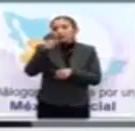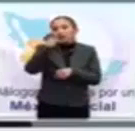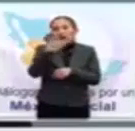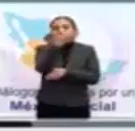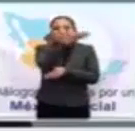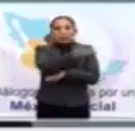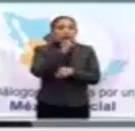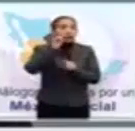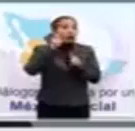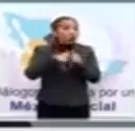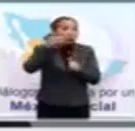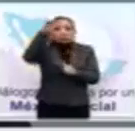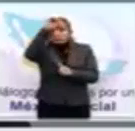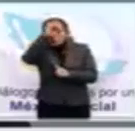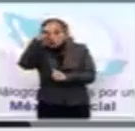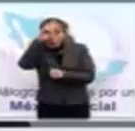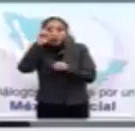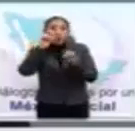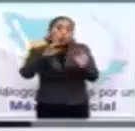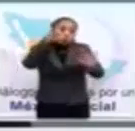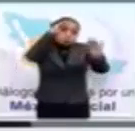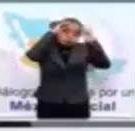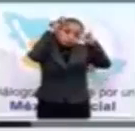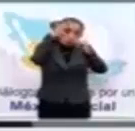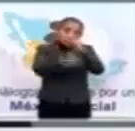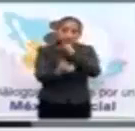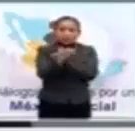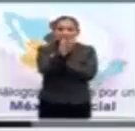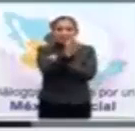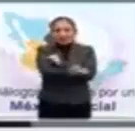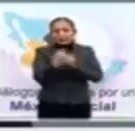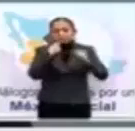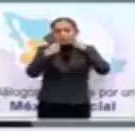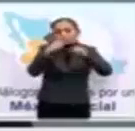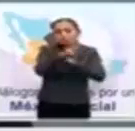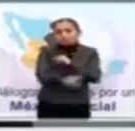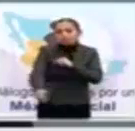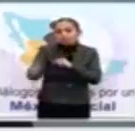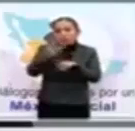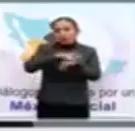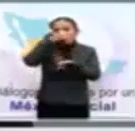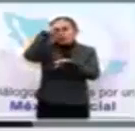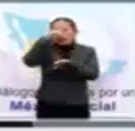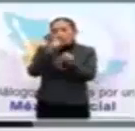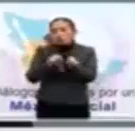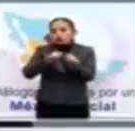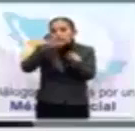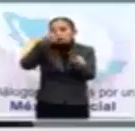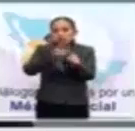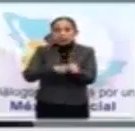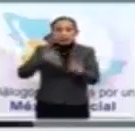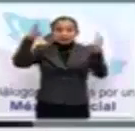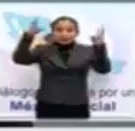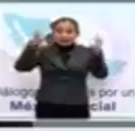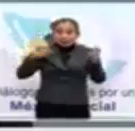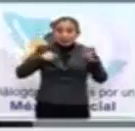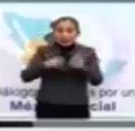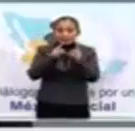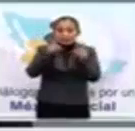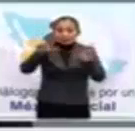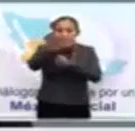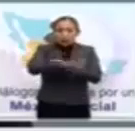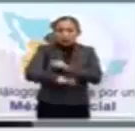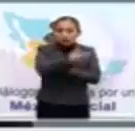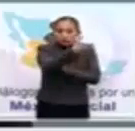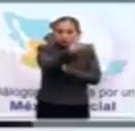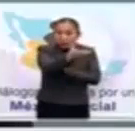si tienen un comentario, una reflexión final sobre estos diálogos públicos por un México social, sobre el tema de desarrollo